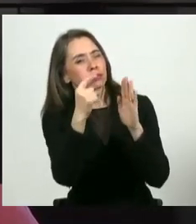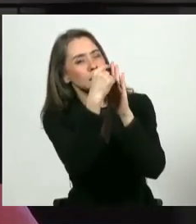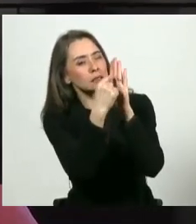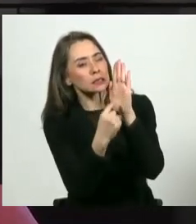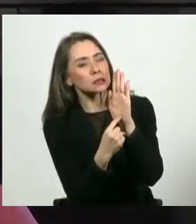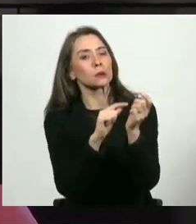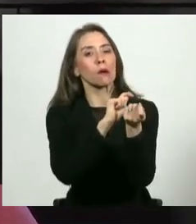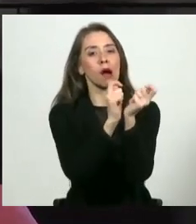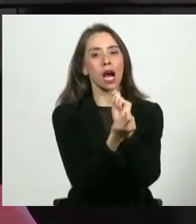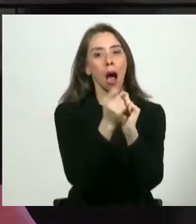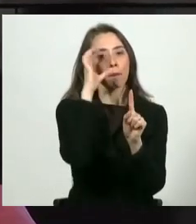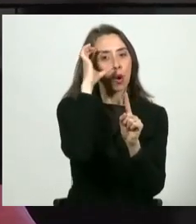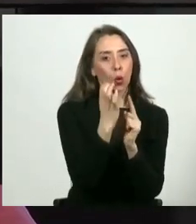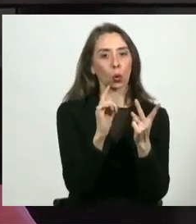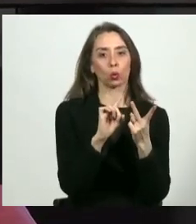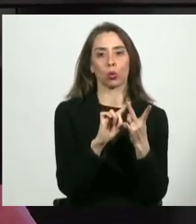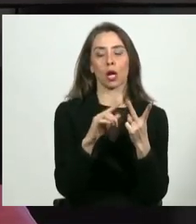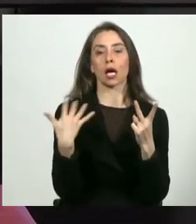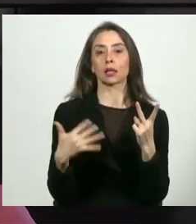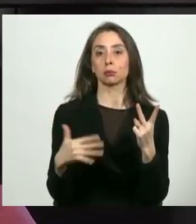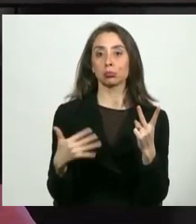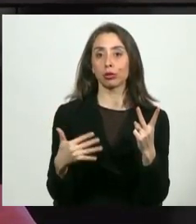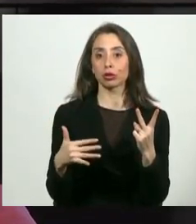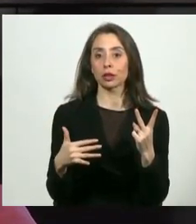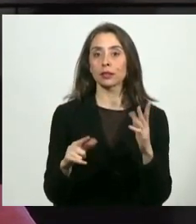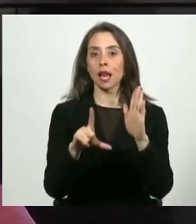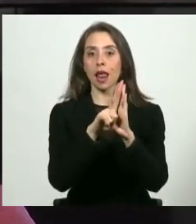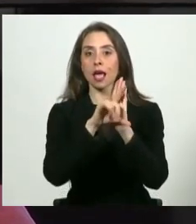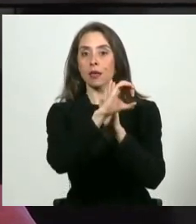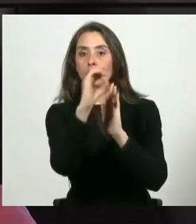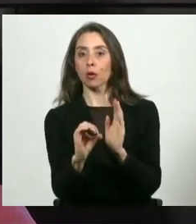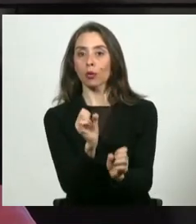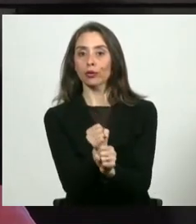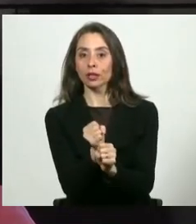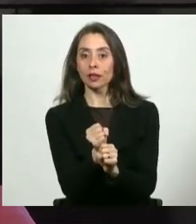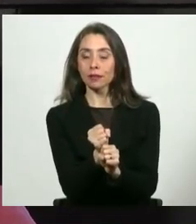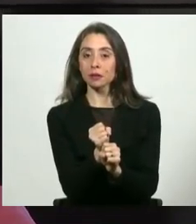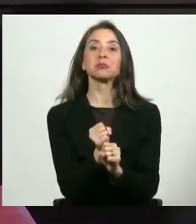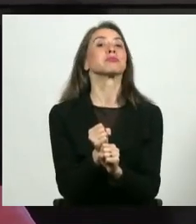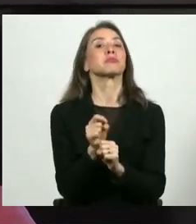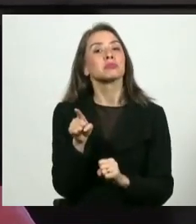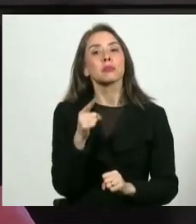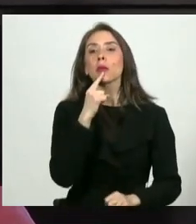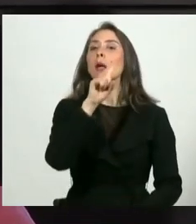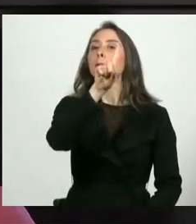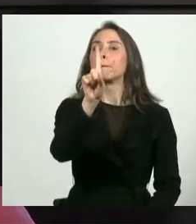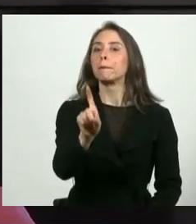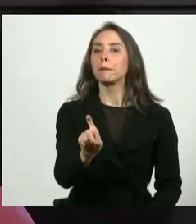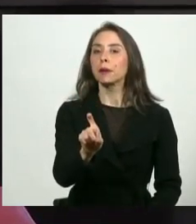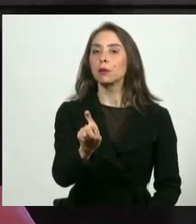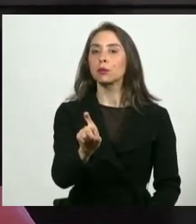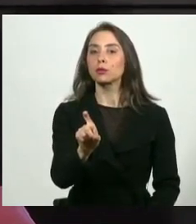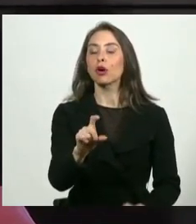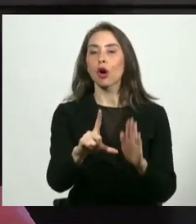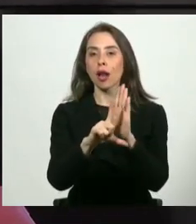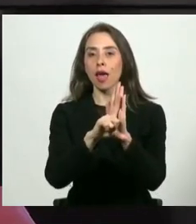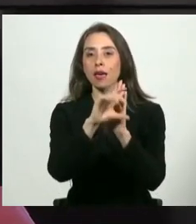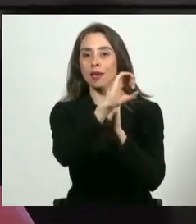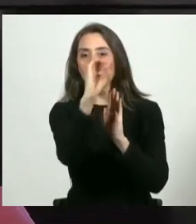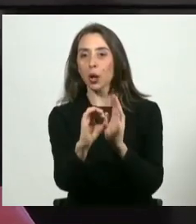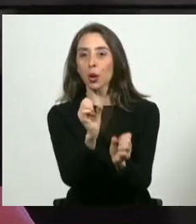cultural, la importancia que adquiere la ley de cuotas. Y en torno a eso quiero hacer la pregunta. La ley de